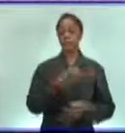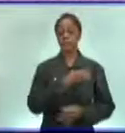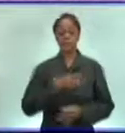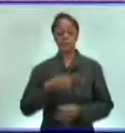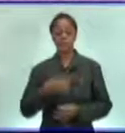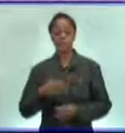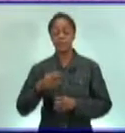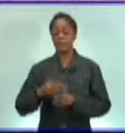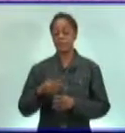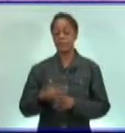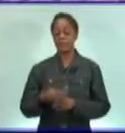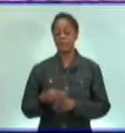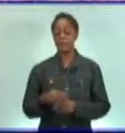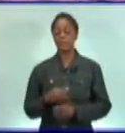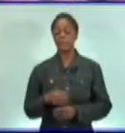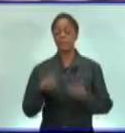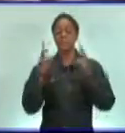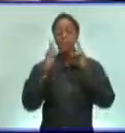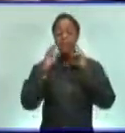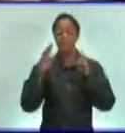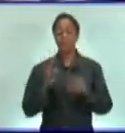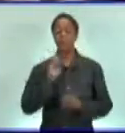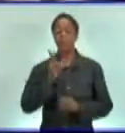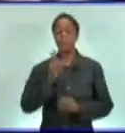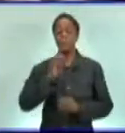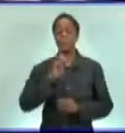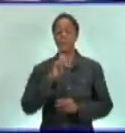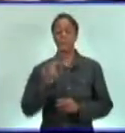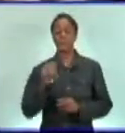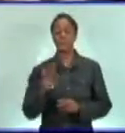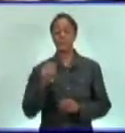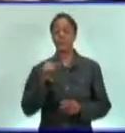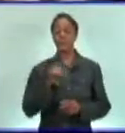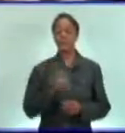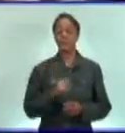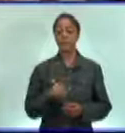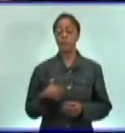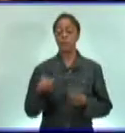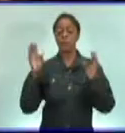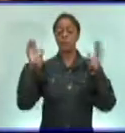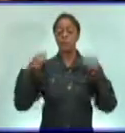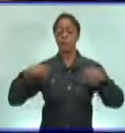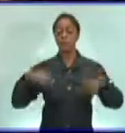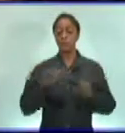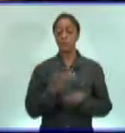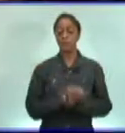le llamamos seres pluricelulares, como este oso.